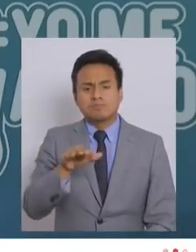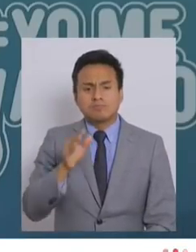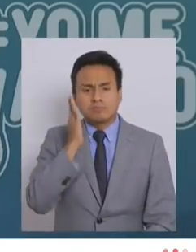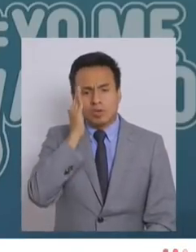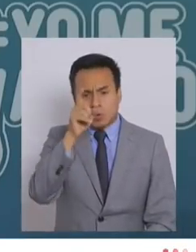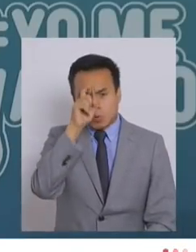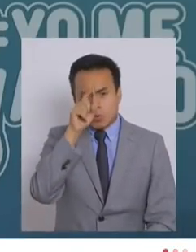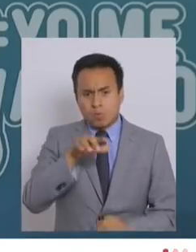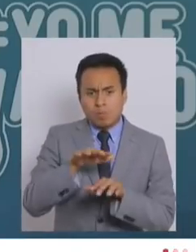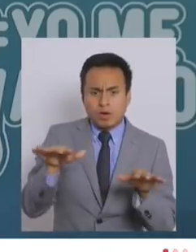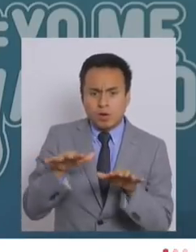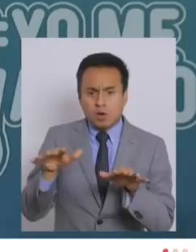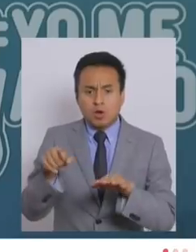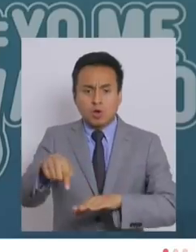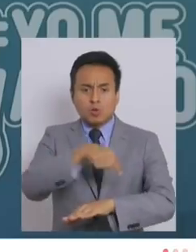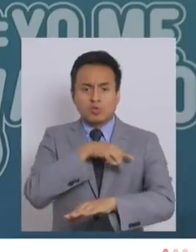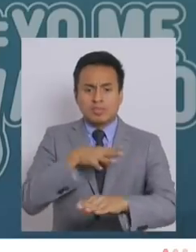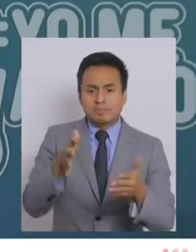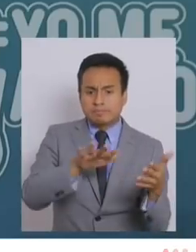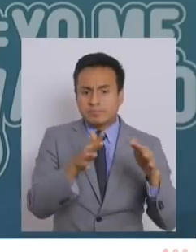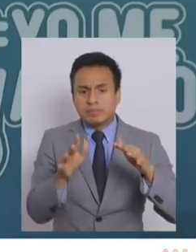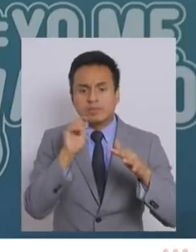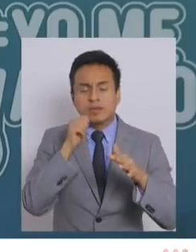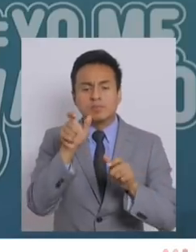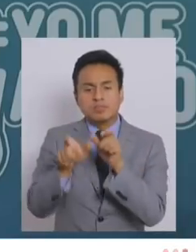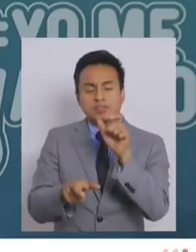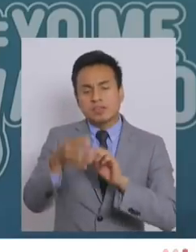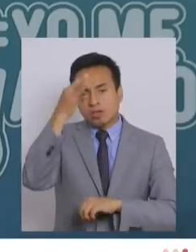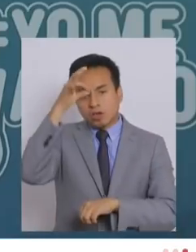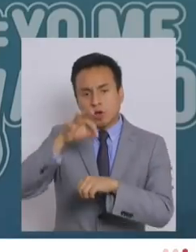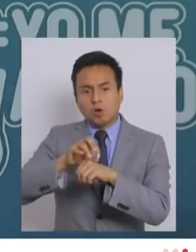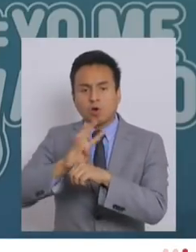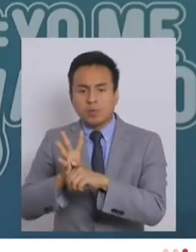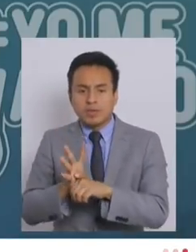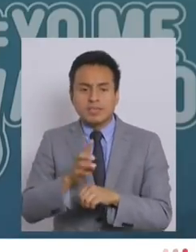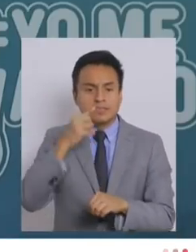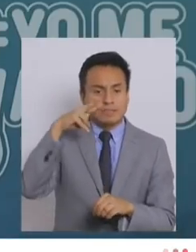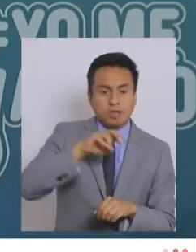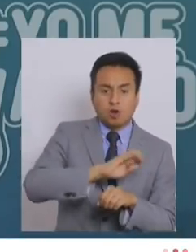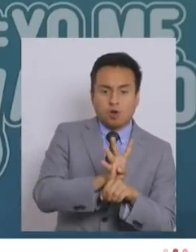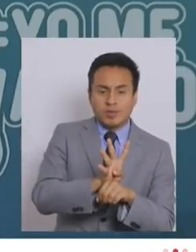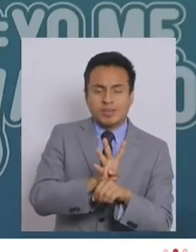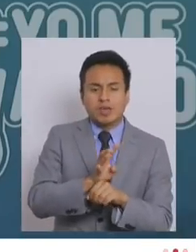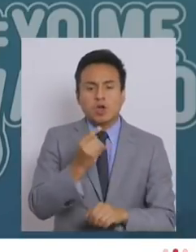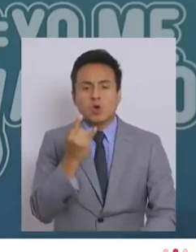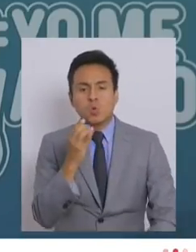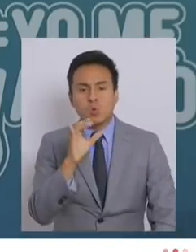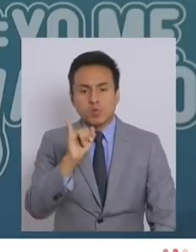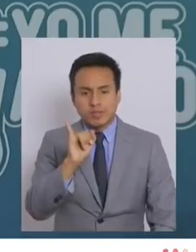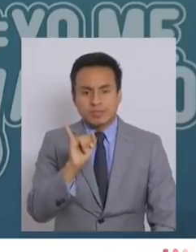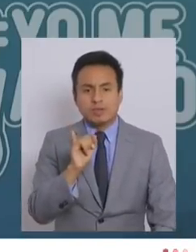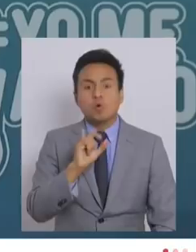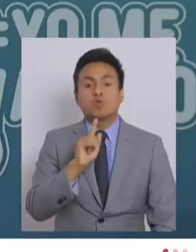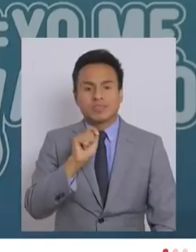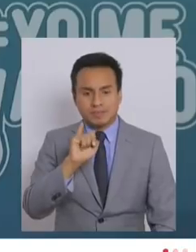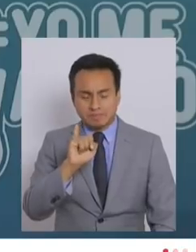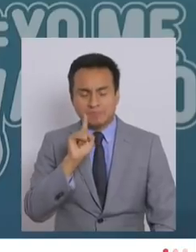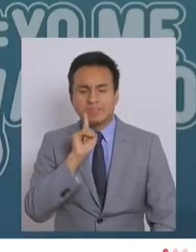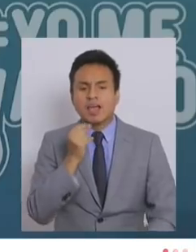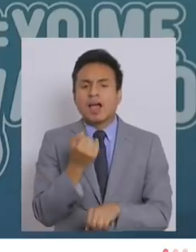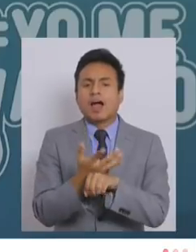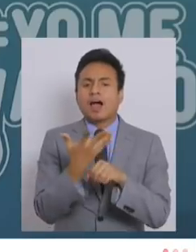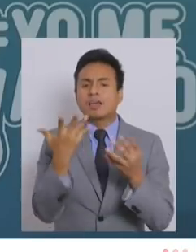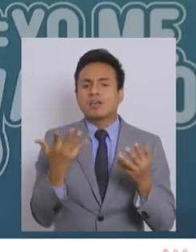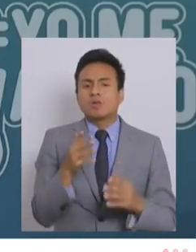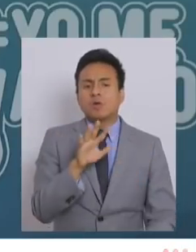promedio a nivel nacional incluyendo pacientes cobit y no kobe en las unidades de tratamiento intensivo uti alcanza